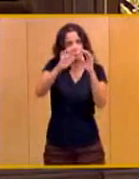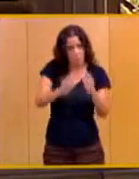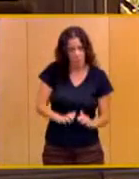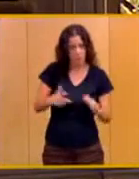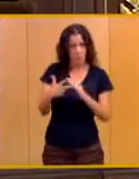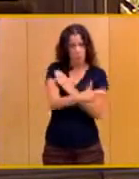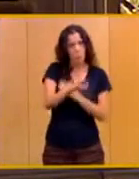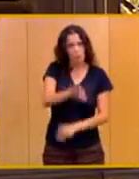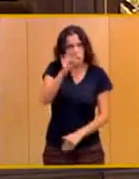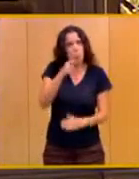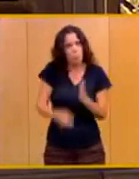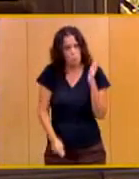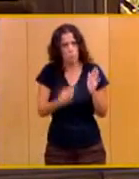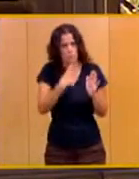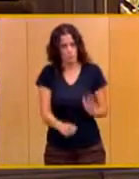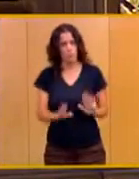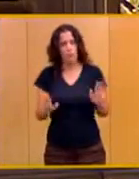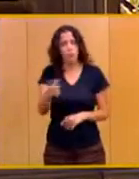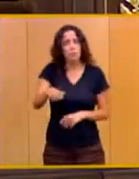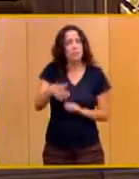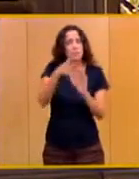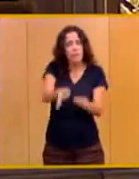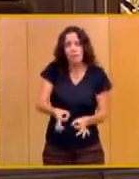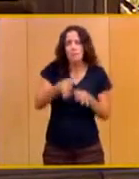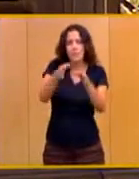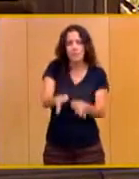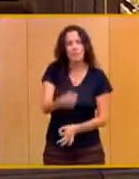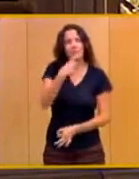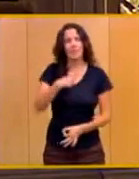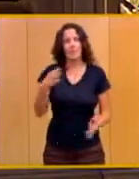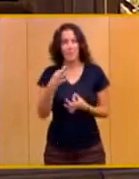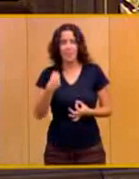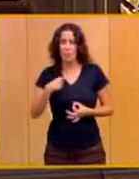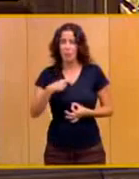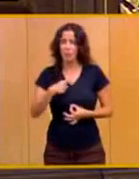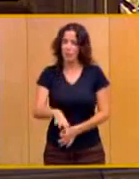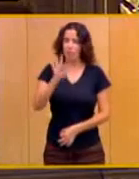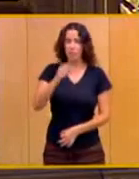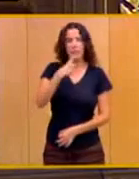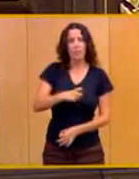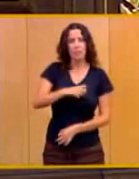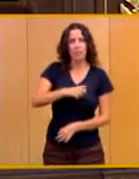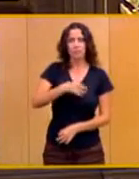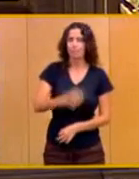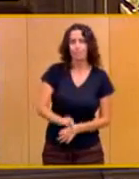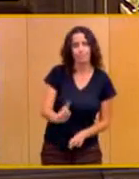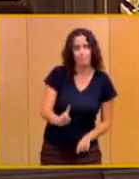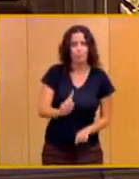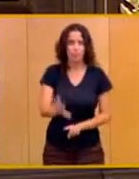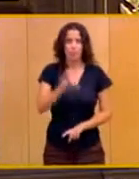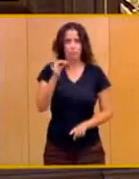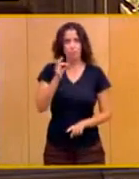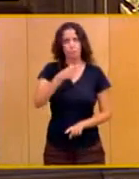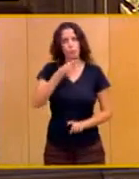dura. Usted me reprochaba siempre que no era capaz de tomar decisiones difíciles o decisiones antipáticas. Las